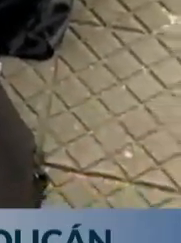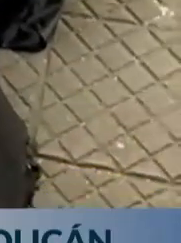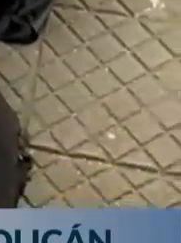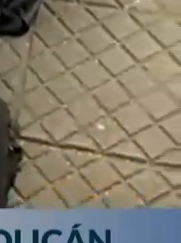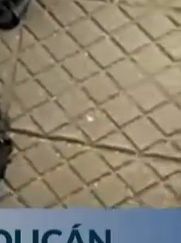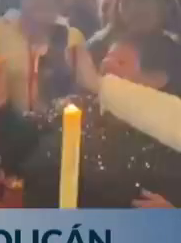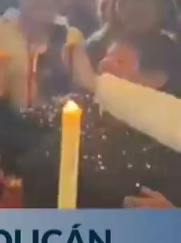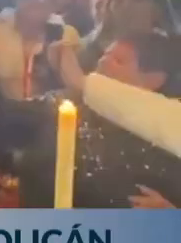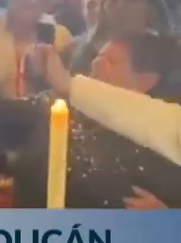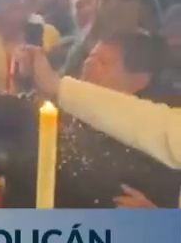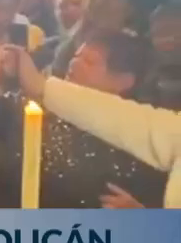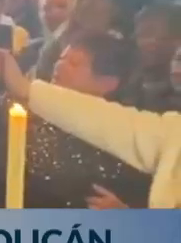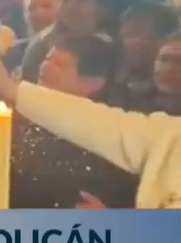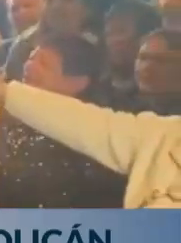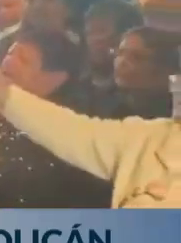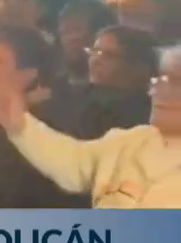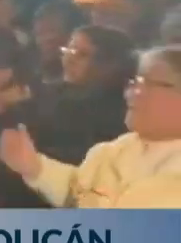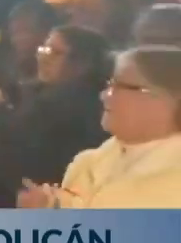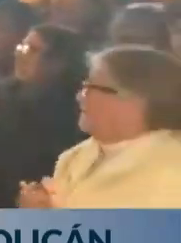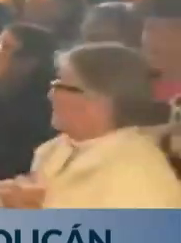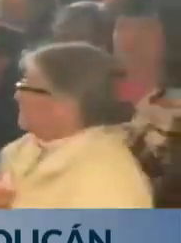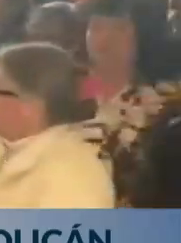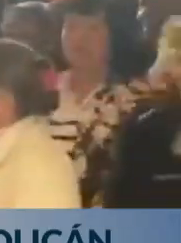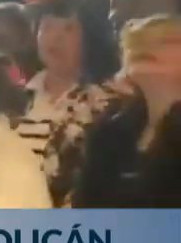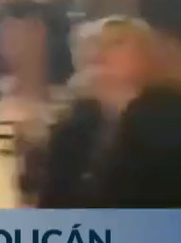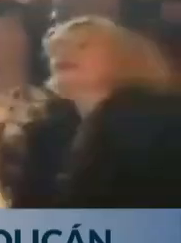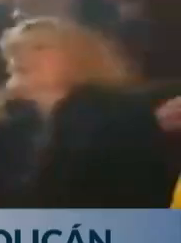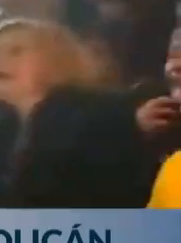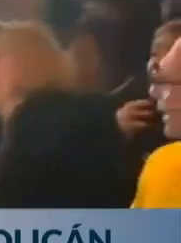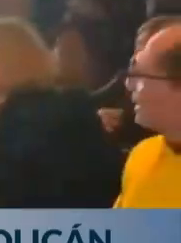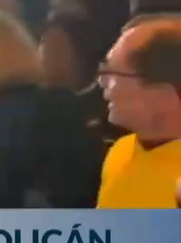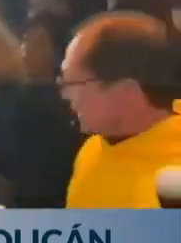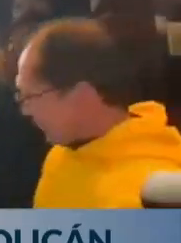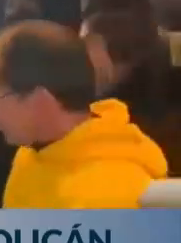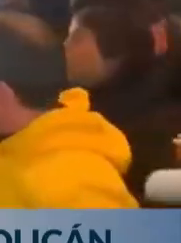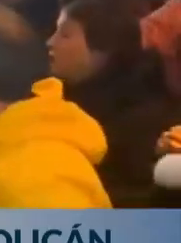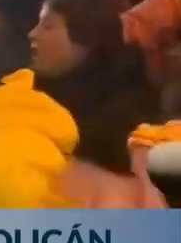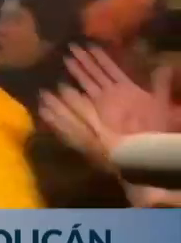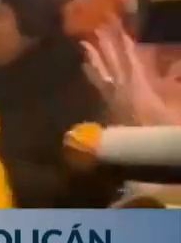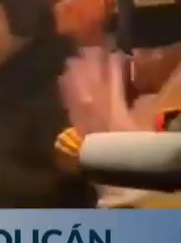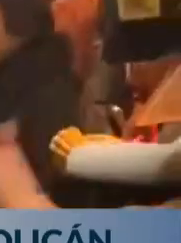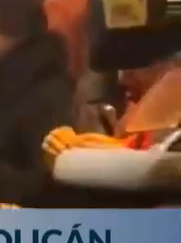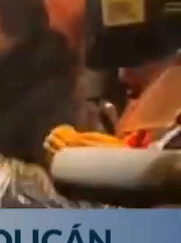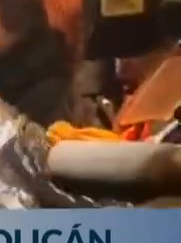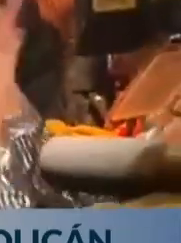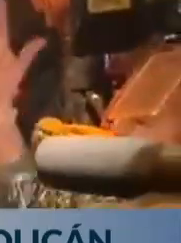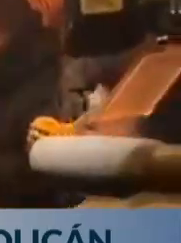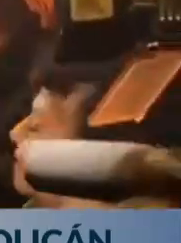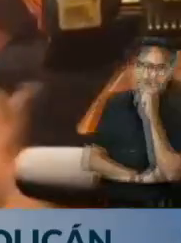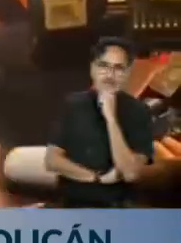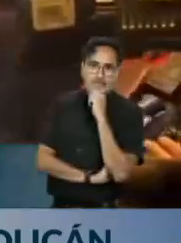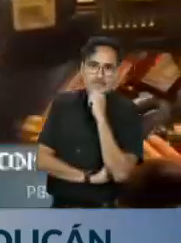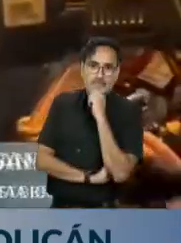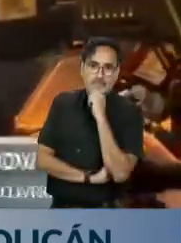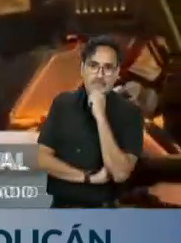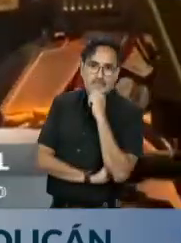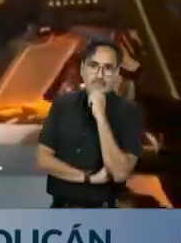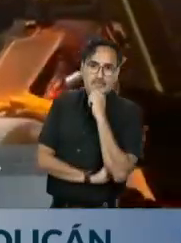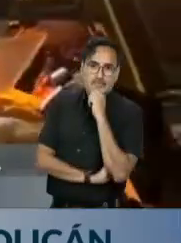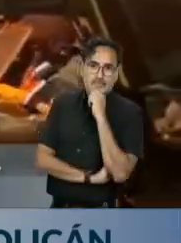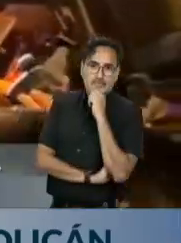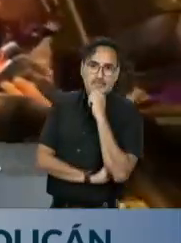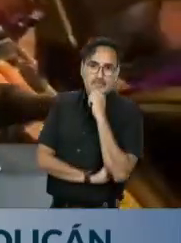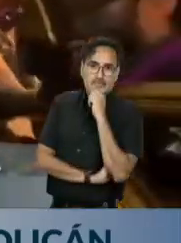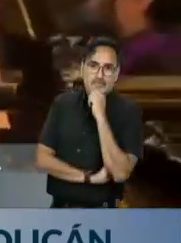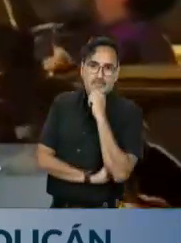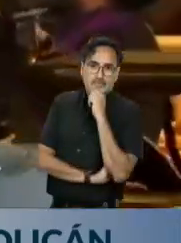los que vamos a actuar ese día vamos a estar en el escenario cantándole algo. Y ayer fueron muchos los artistas que se subieron al